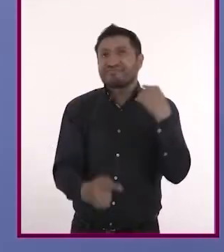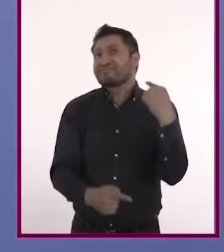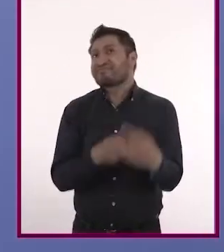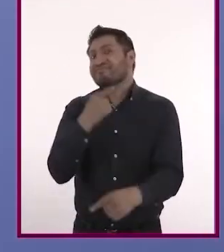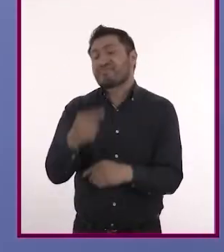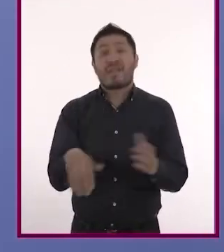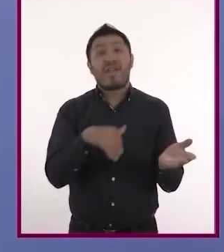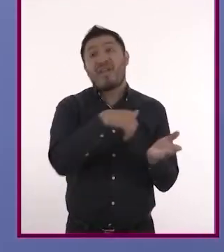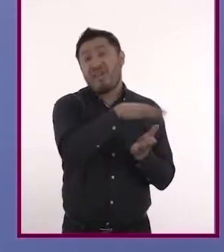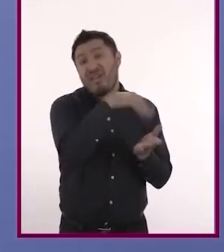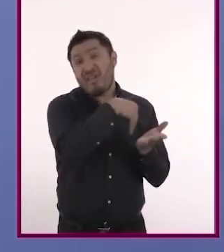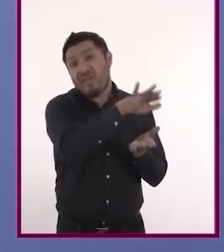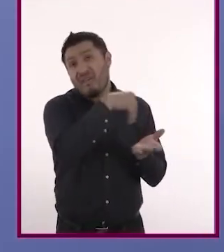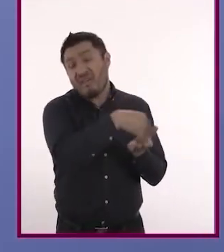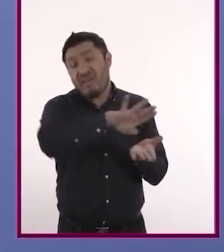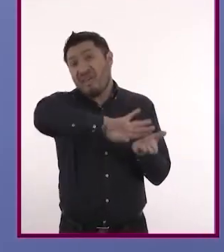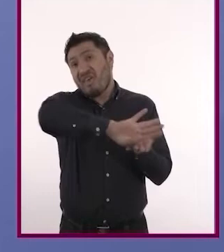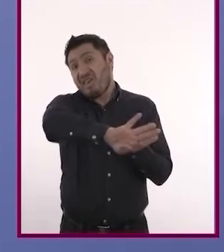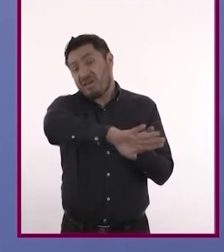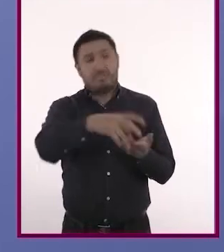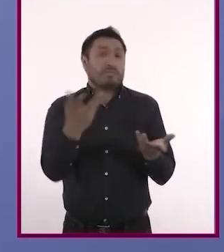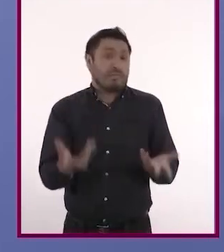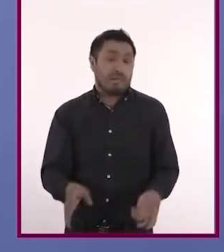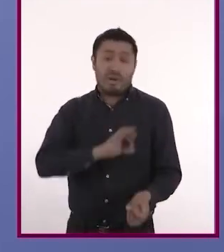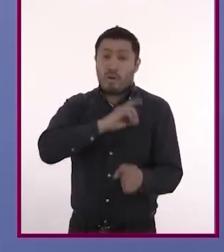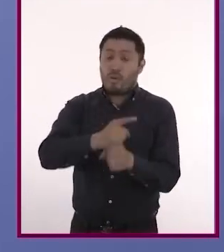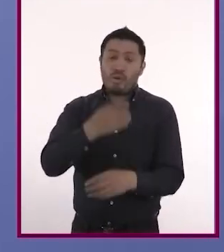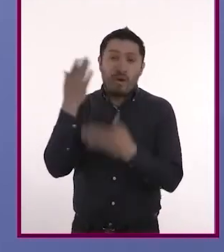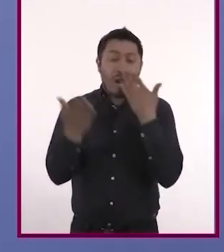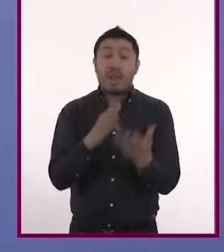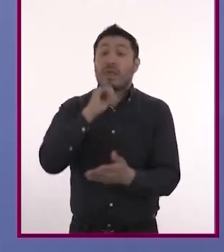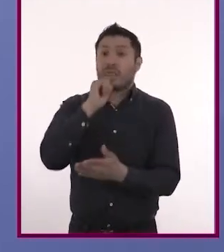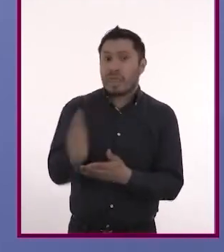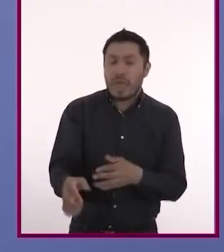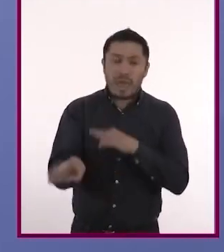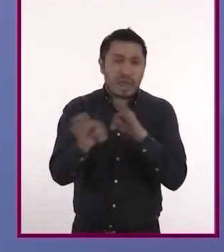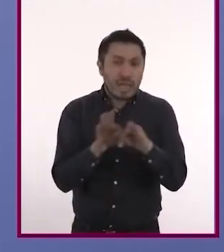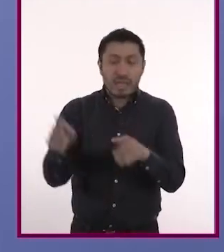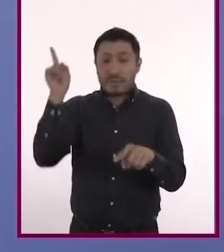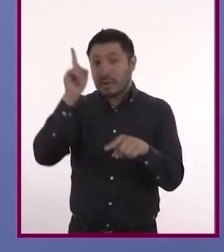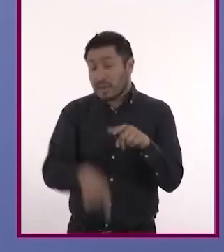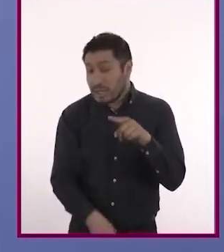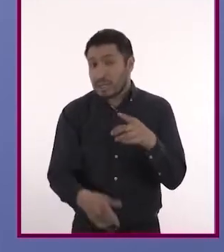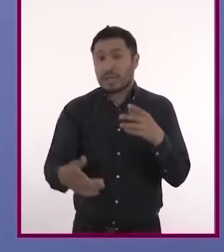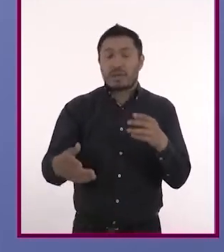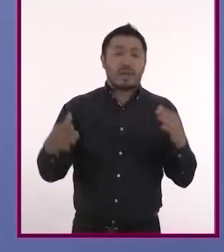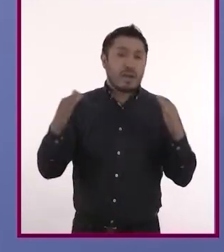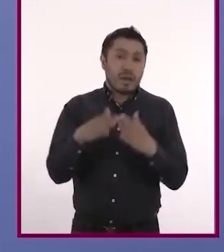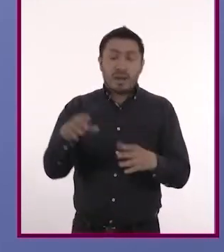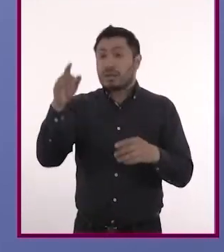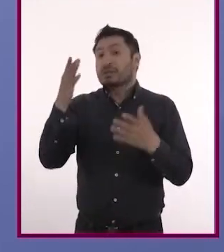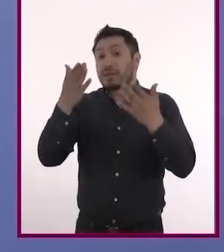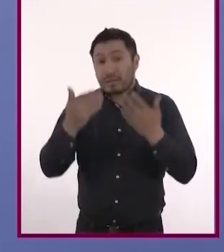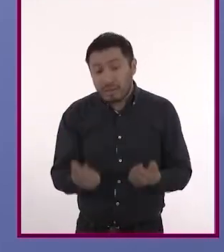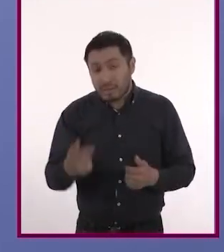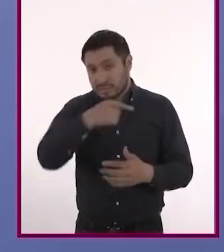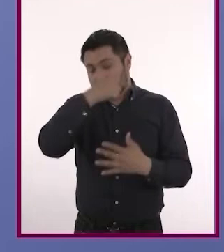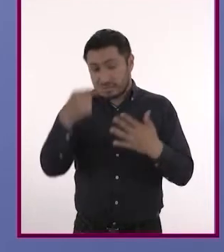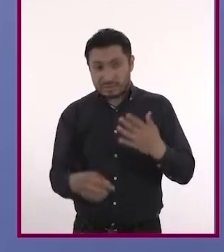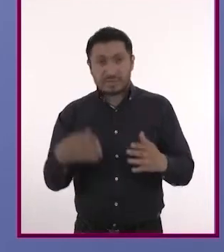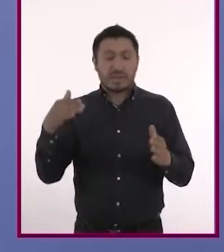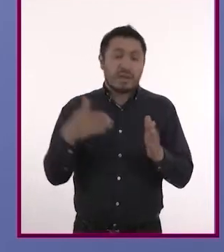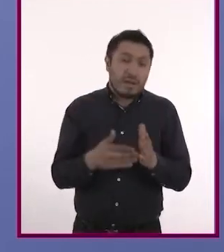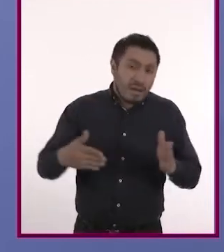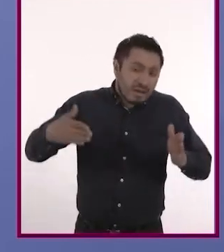que se les rechaza y excluye de oportunidades educativas, laborales, de vivienda, entre otras, limitando así